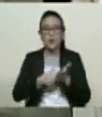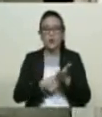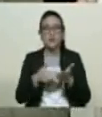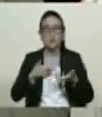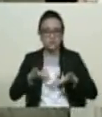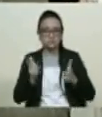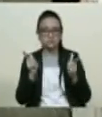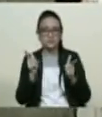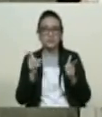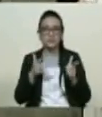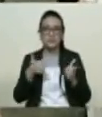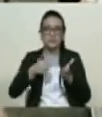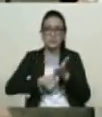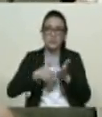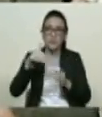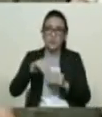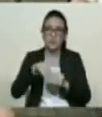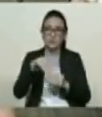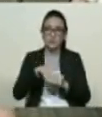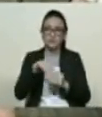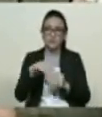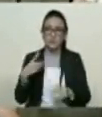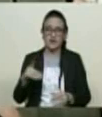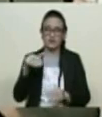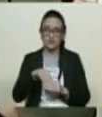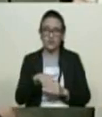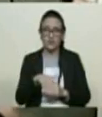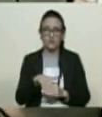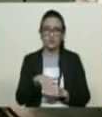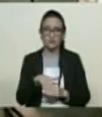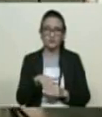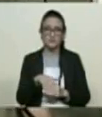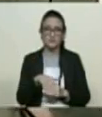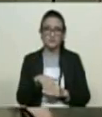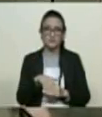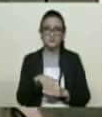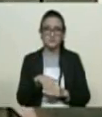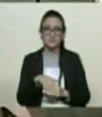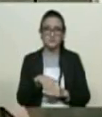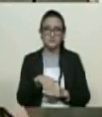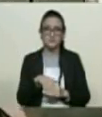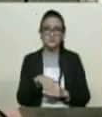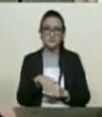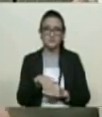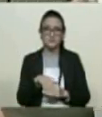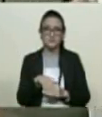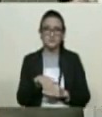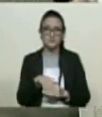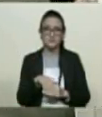en la máquina de votación para ejercer el voto. Una de las primeras